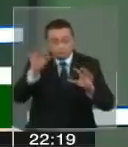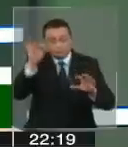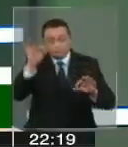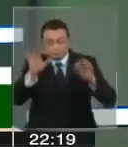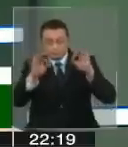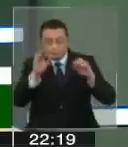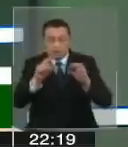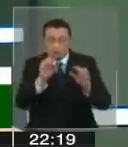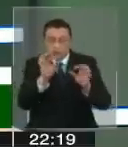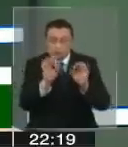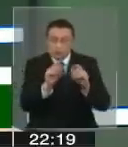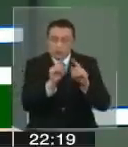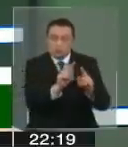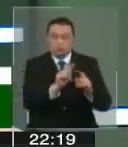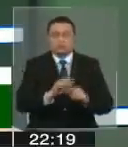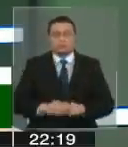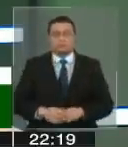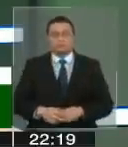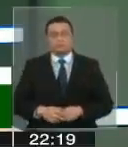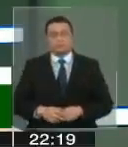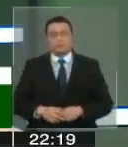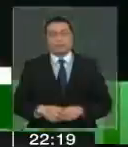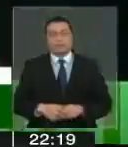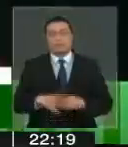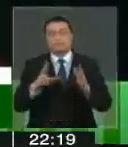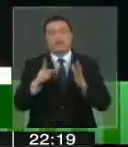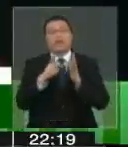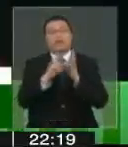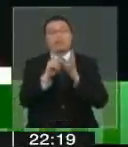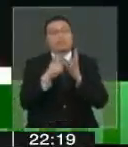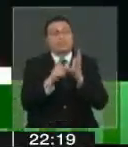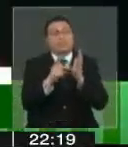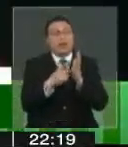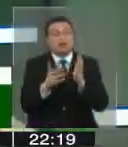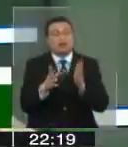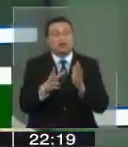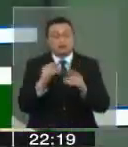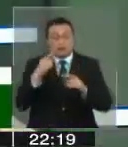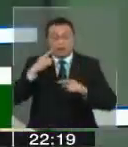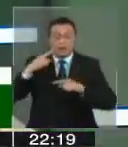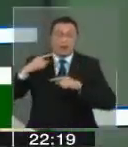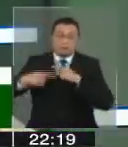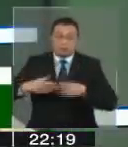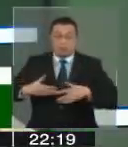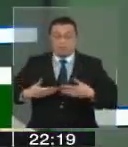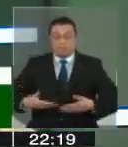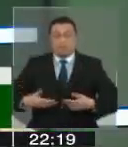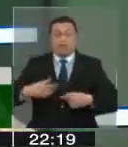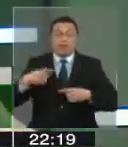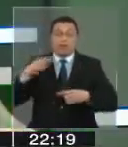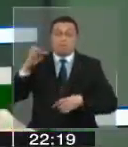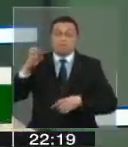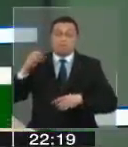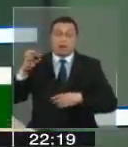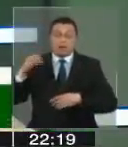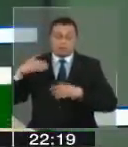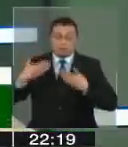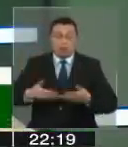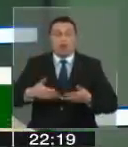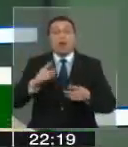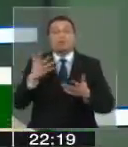que sea más adecuado. Y ¿el diagnóstico? El diagnóstico genético. Es complejo porque es